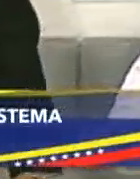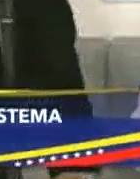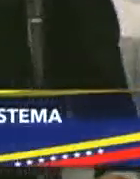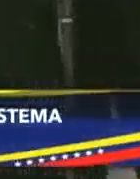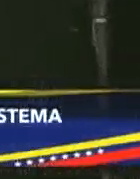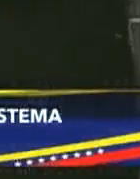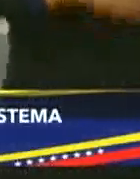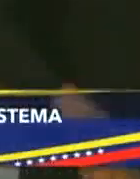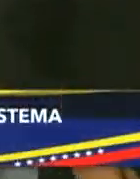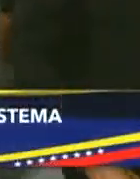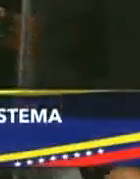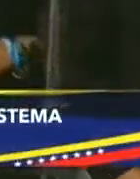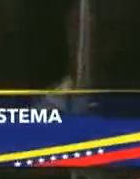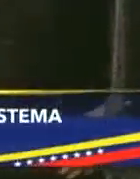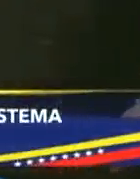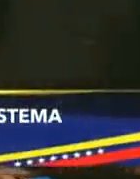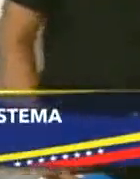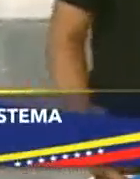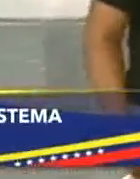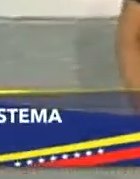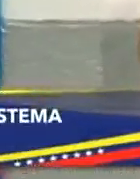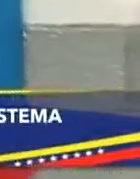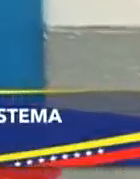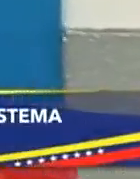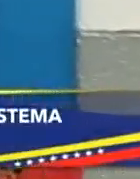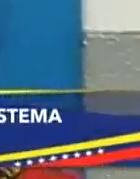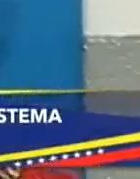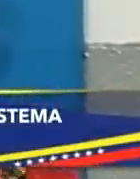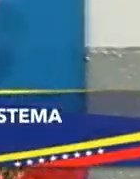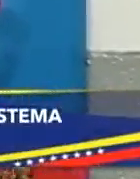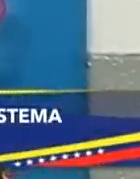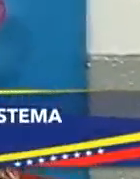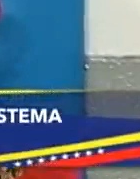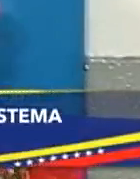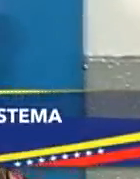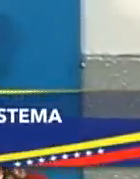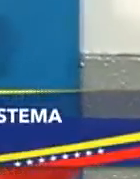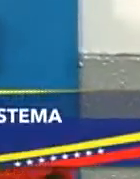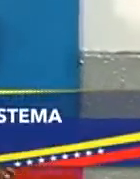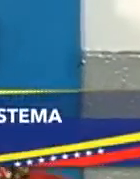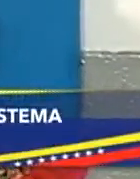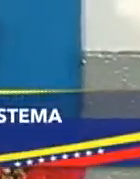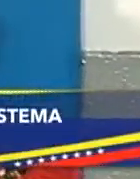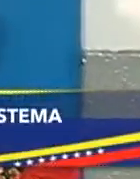muchacho casi que les desprende los brazos a la muchacha.